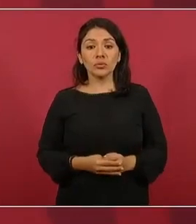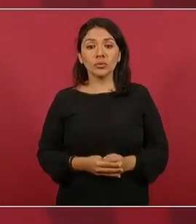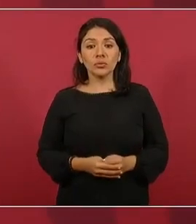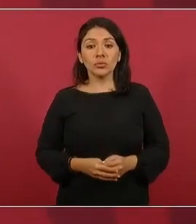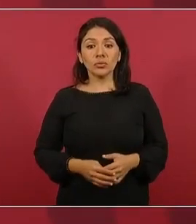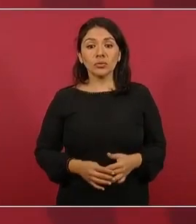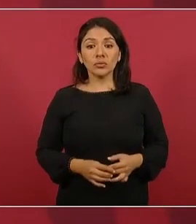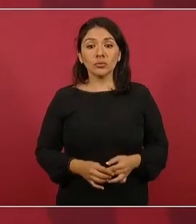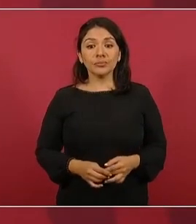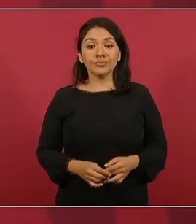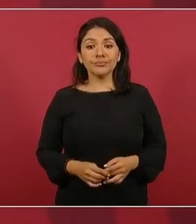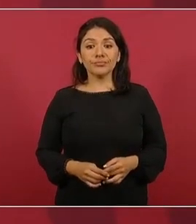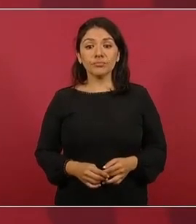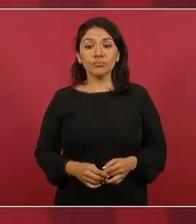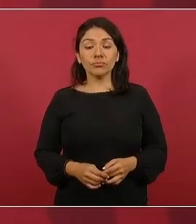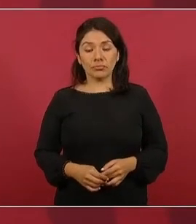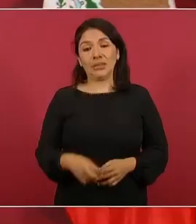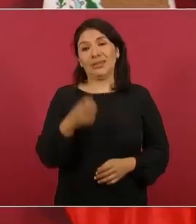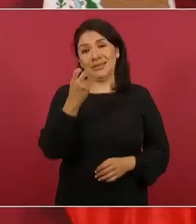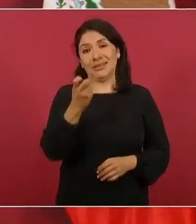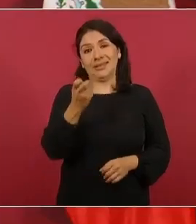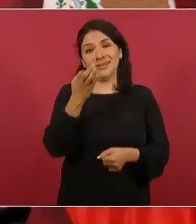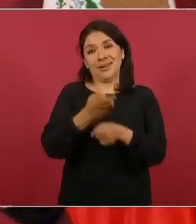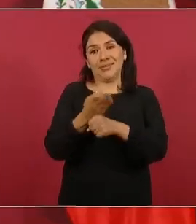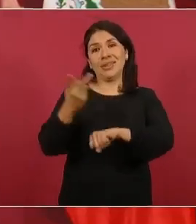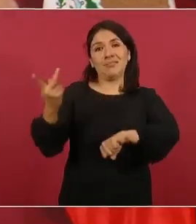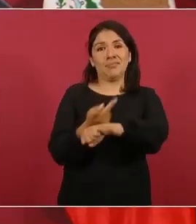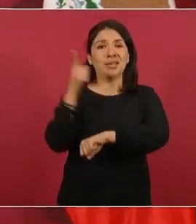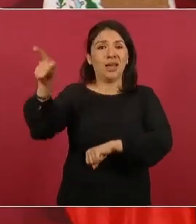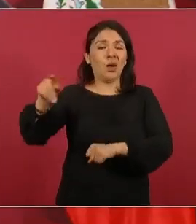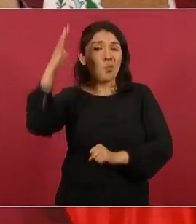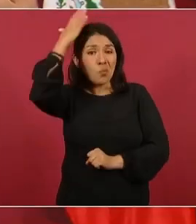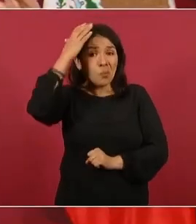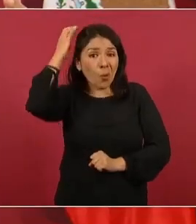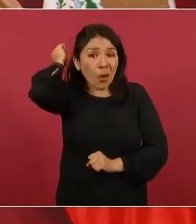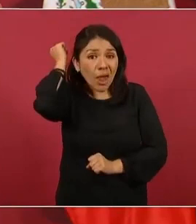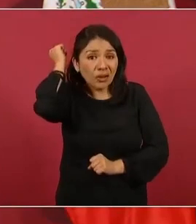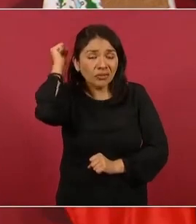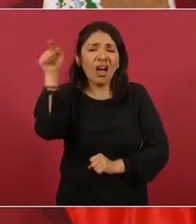eso sucede en Morelos, o sea, lo dejaron